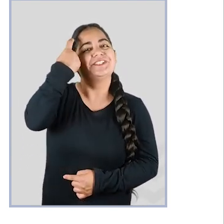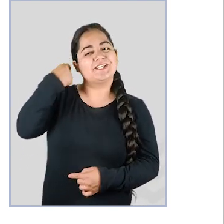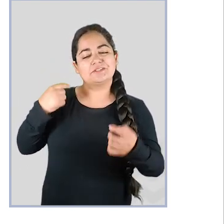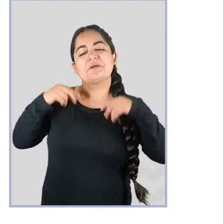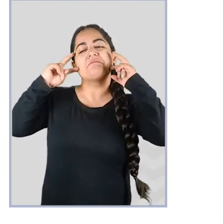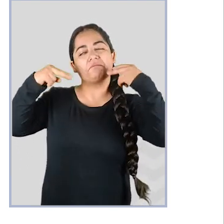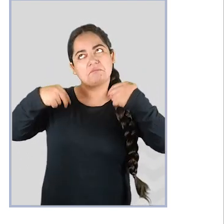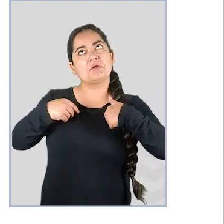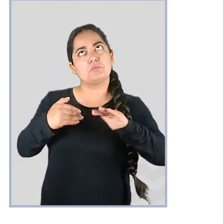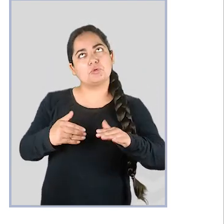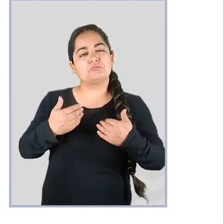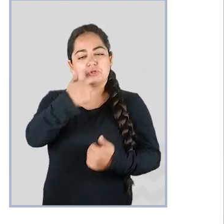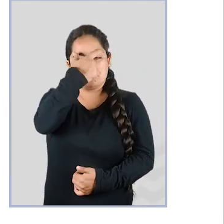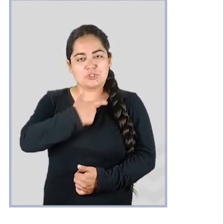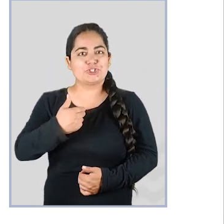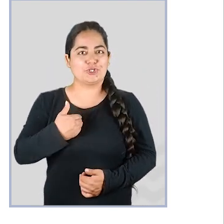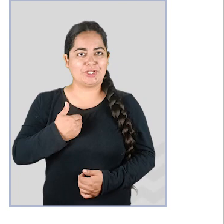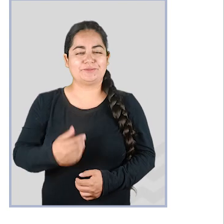mismo misma,